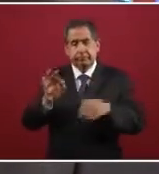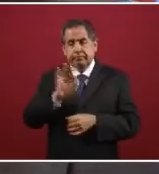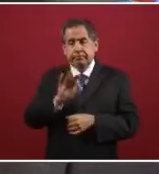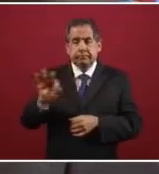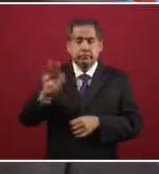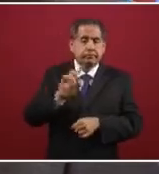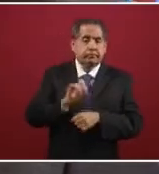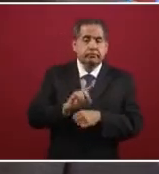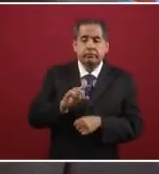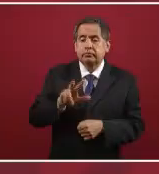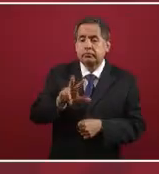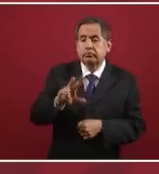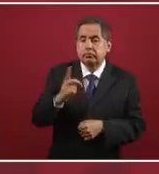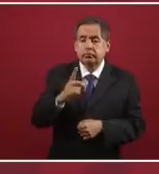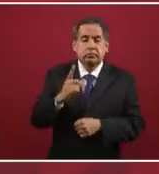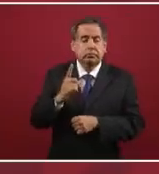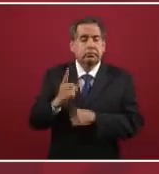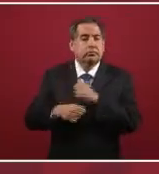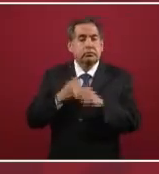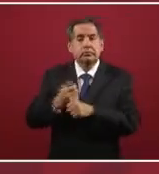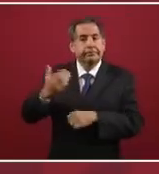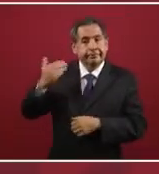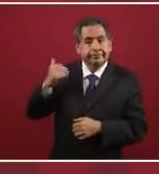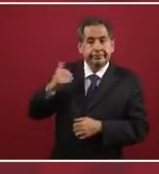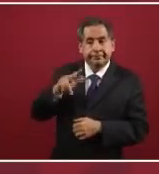18 de diciembre del año pasado,